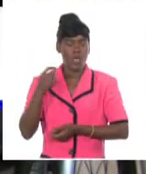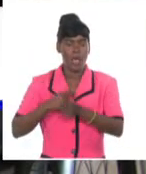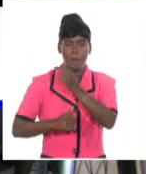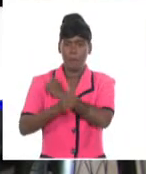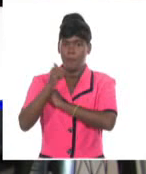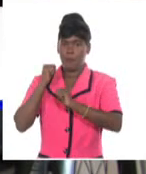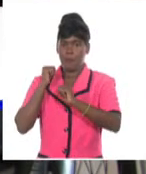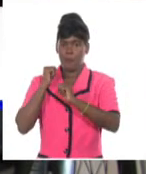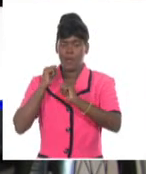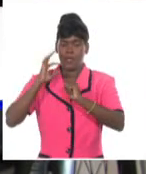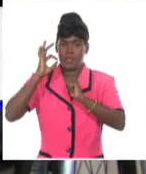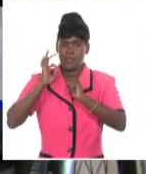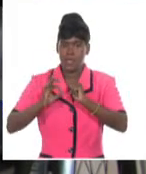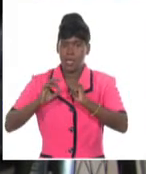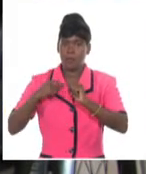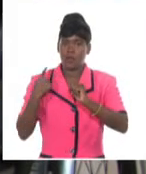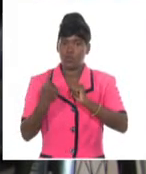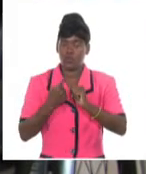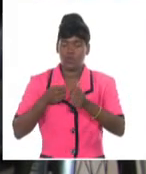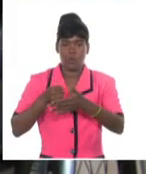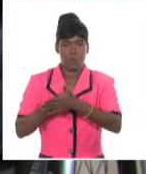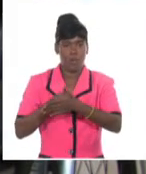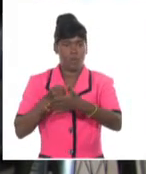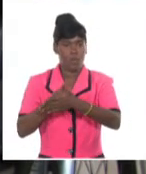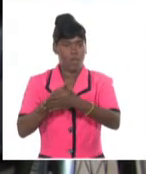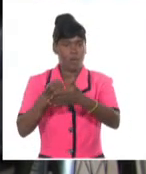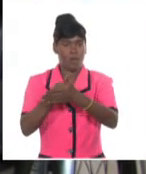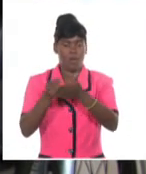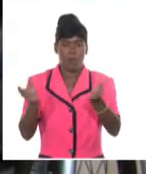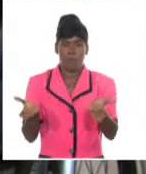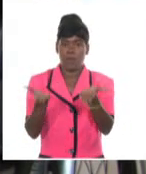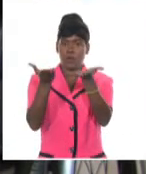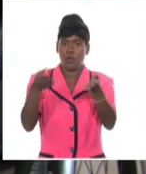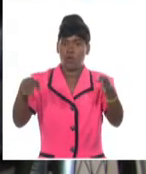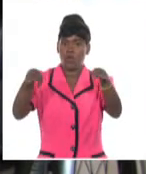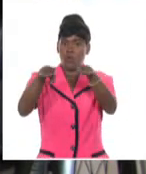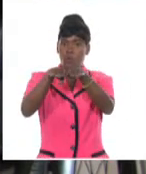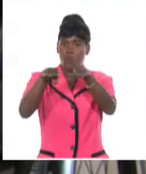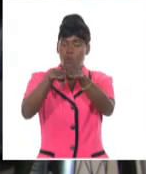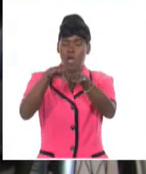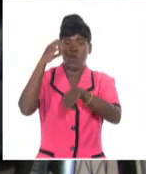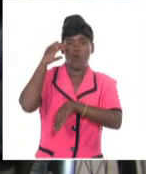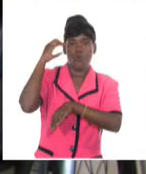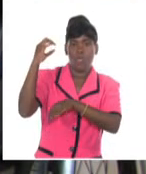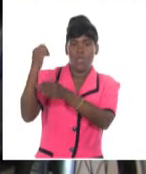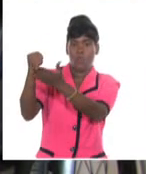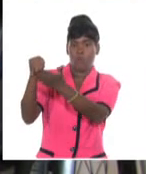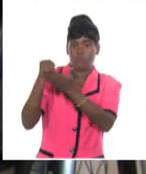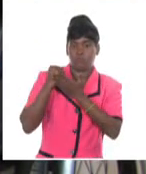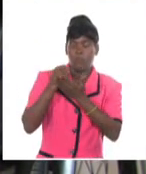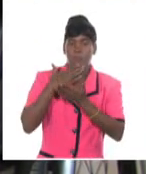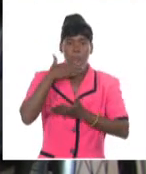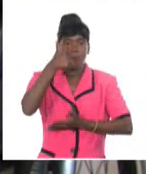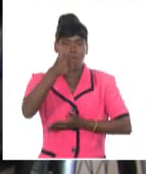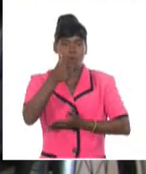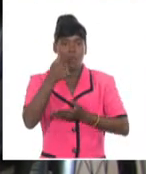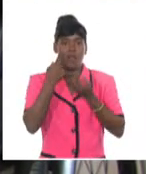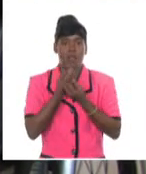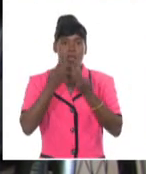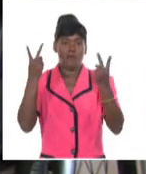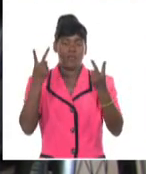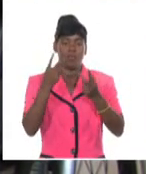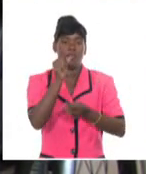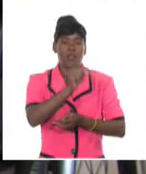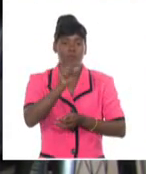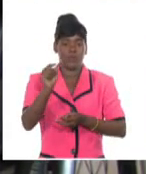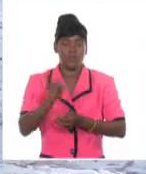siempre coexistiendo al lado del Estado, de la política social del gobierno, por mejorar la vida de las